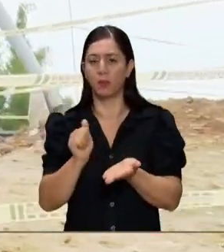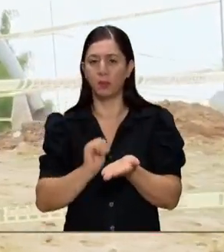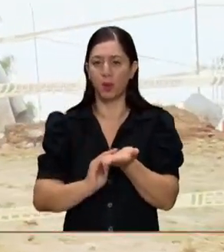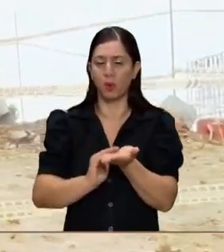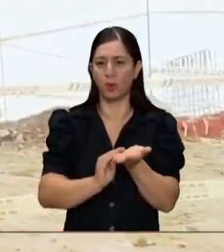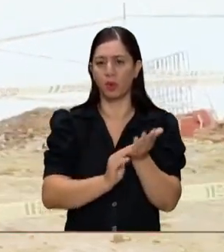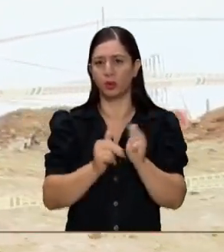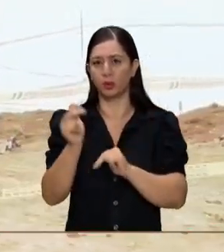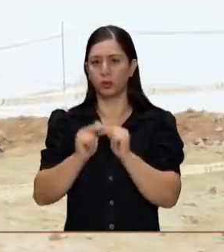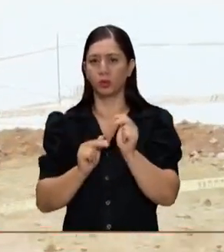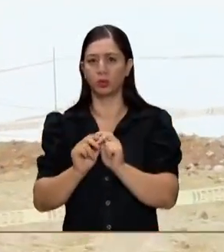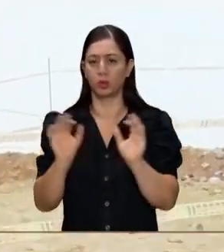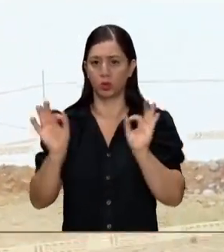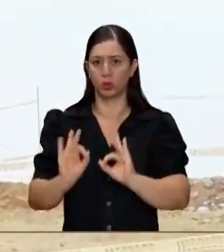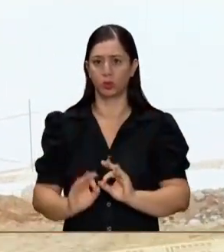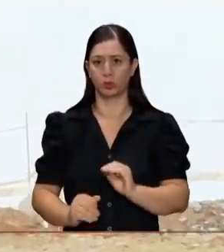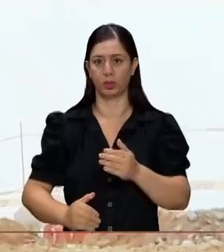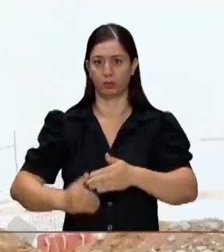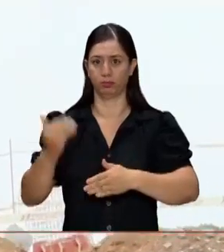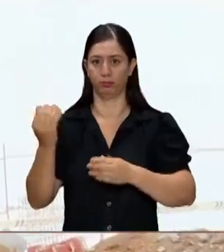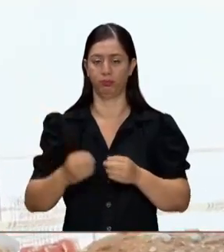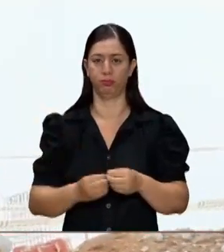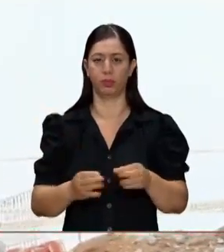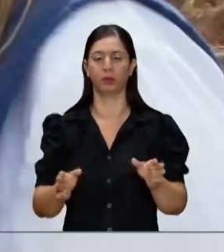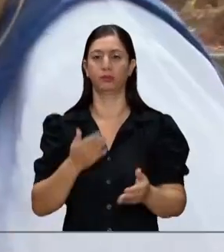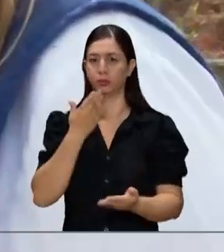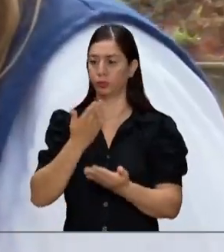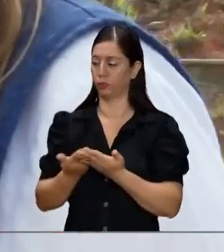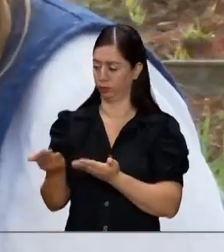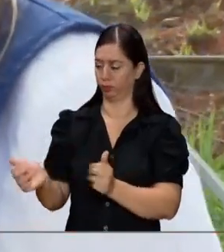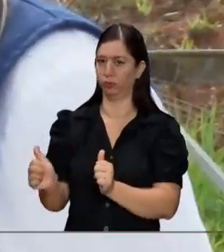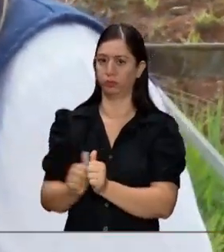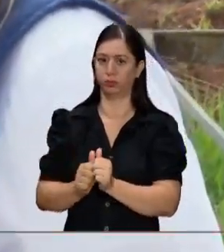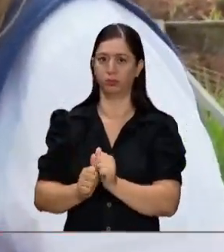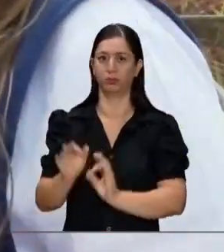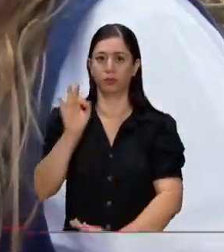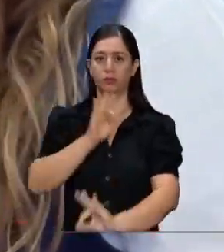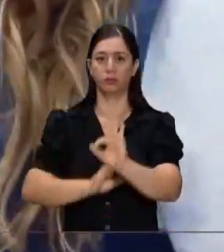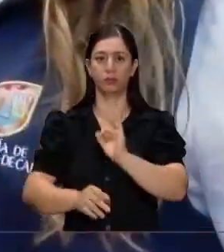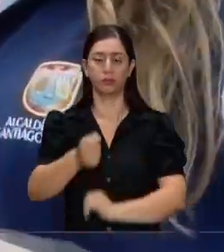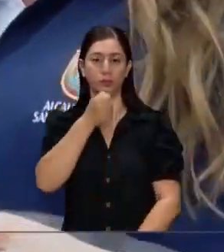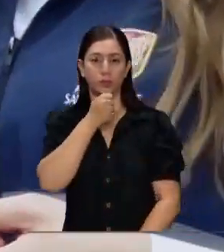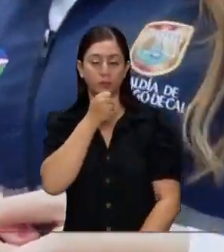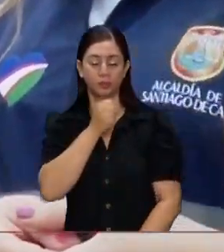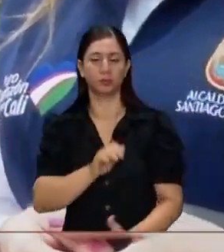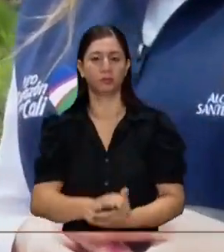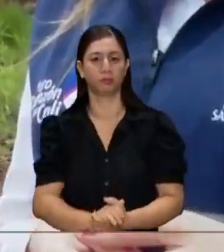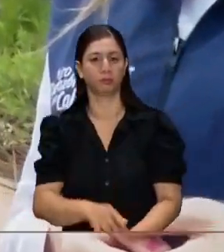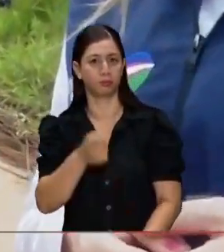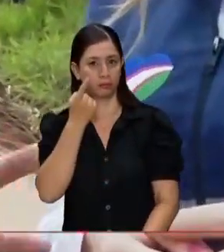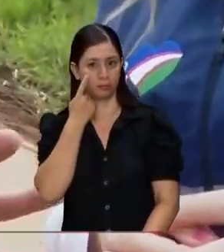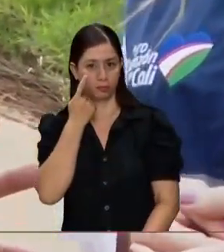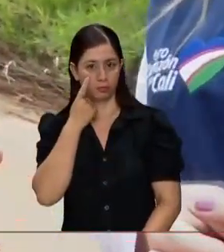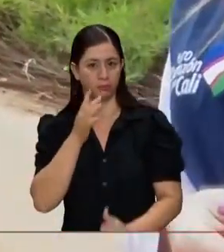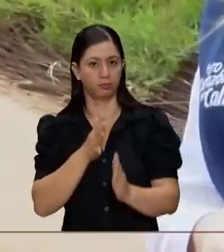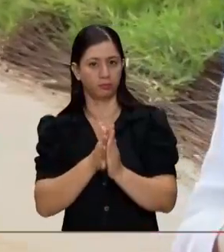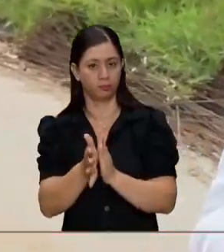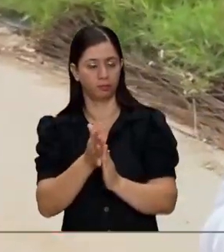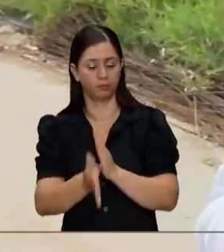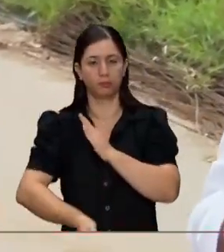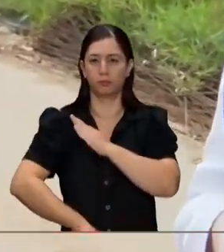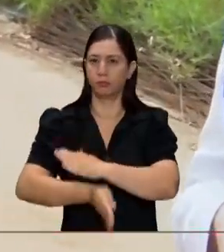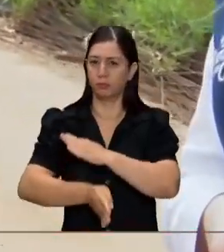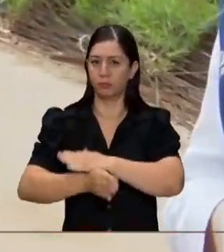para ponerlo a punto para el día de la inauguración. Muchísimas gracias por estar con nosotros en Telepacífico Noticias. Y mire, avanza